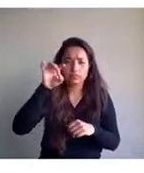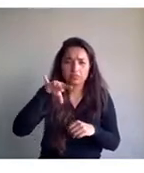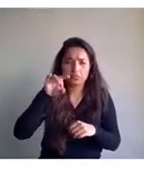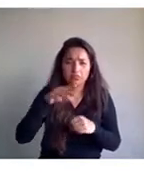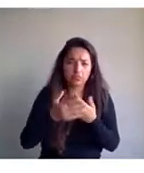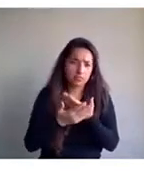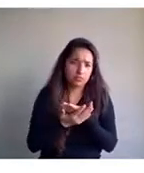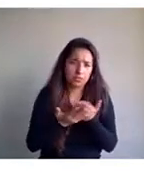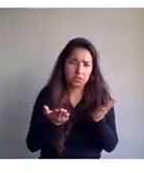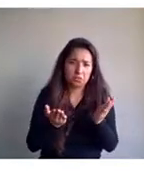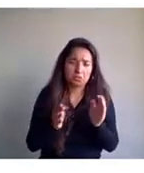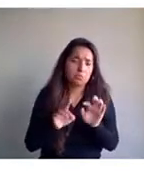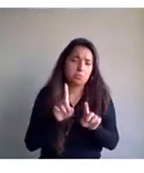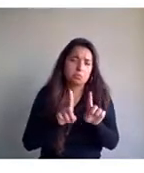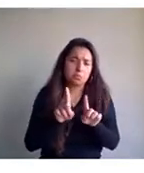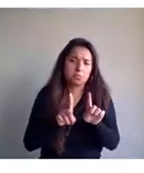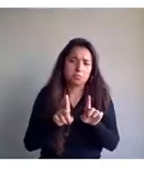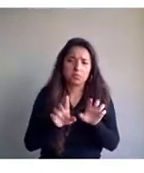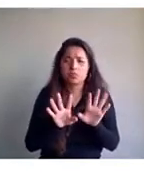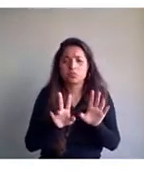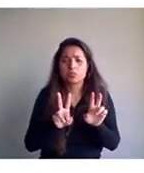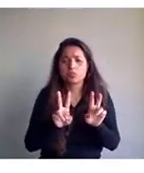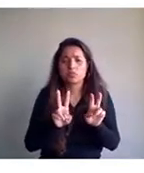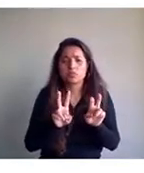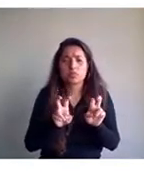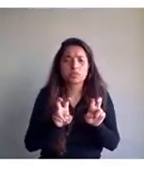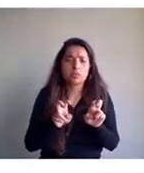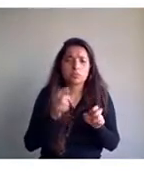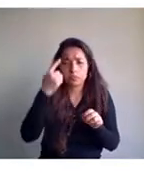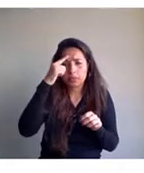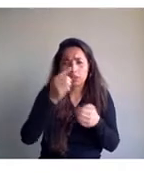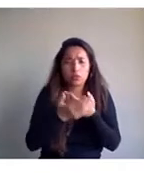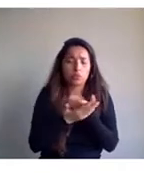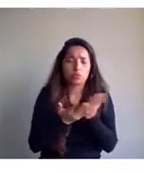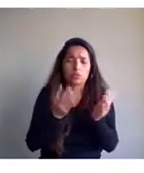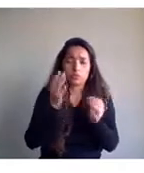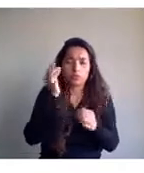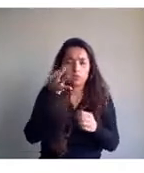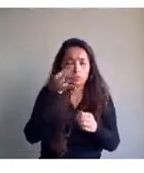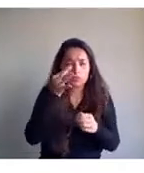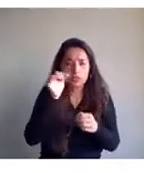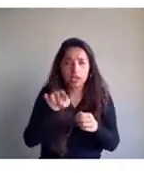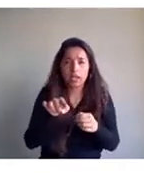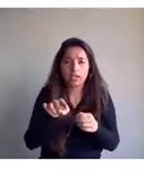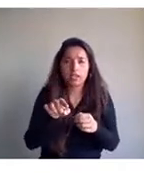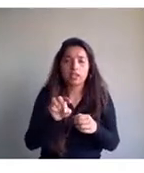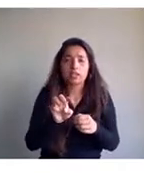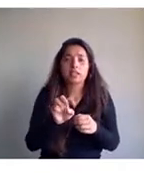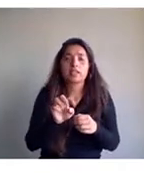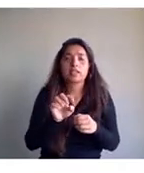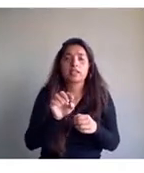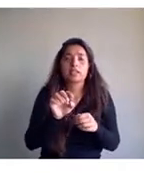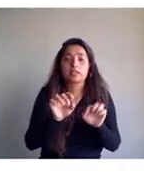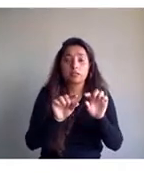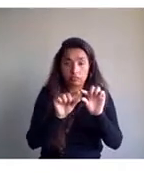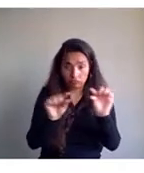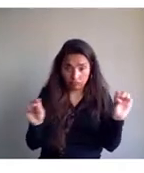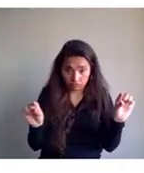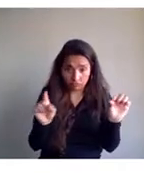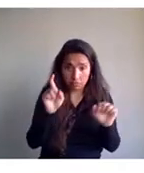inconvenientes en esos cambios así que por favor ingresa en la www con la capacitación regional punto hereje